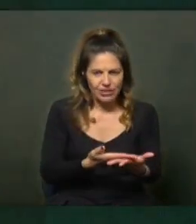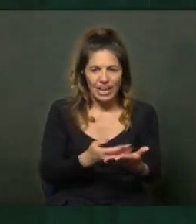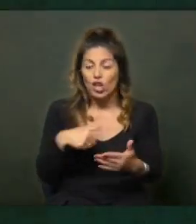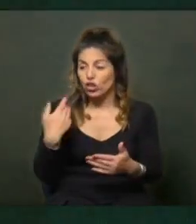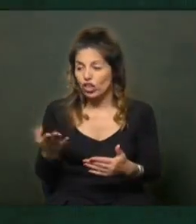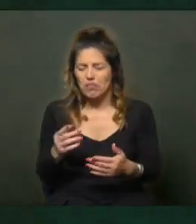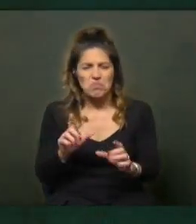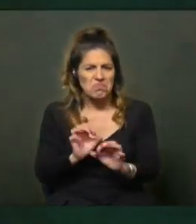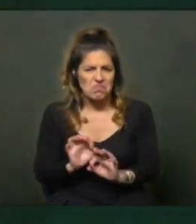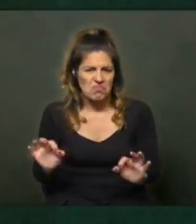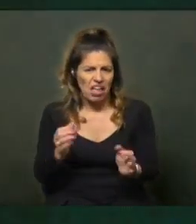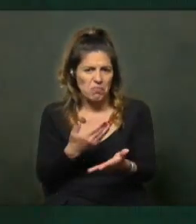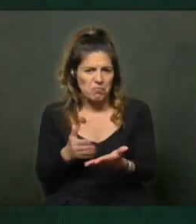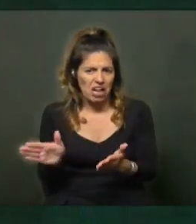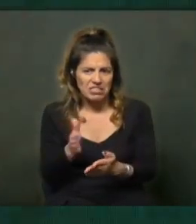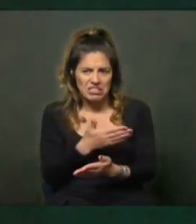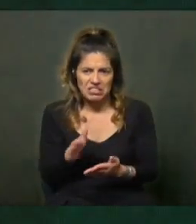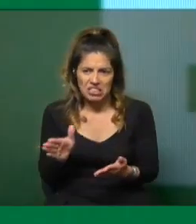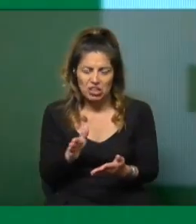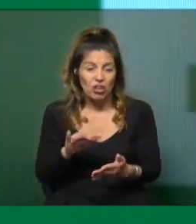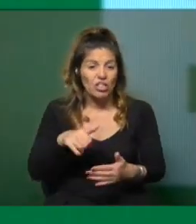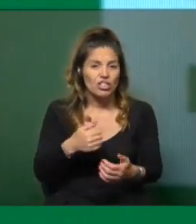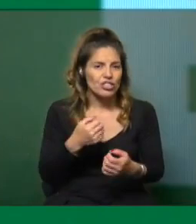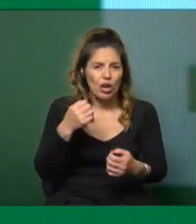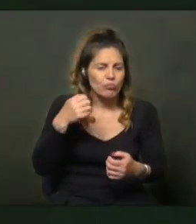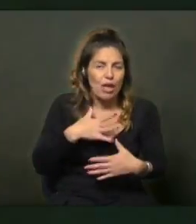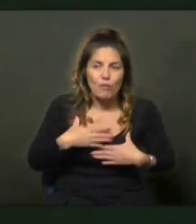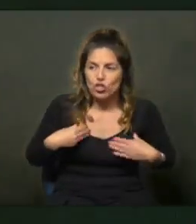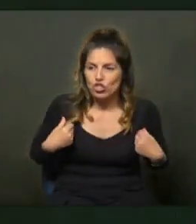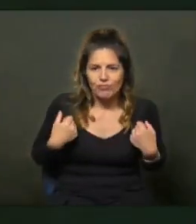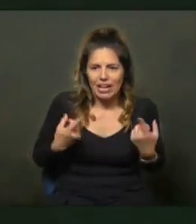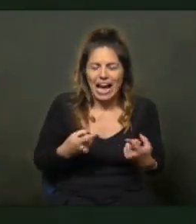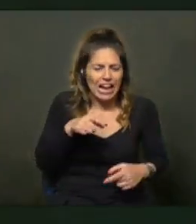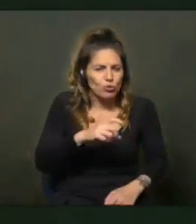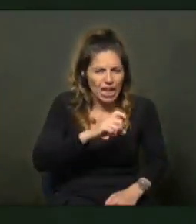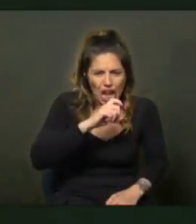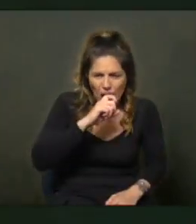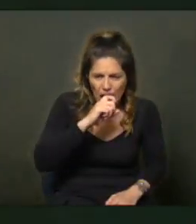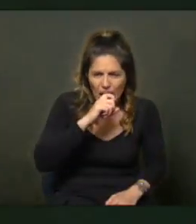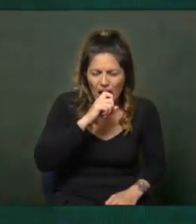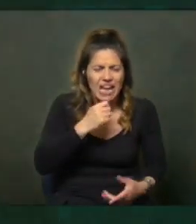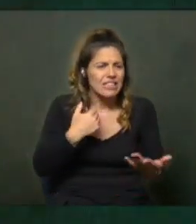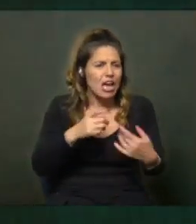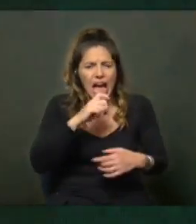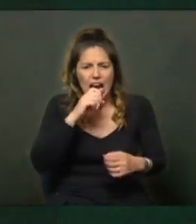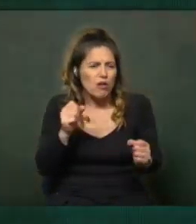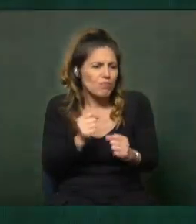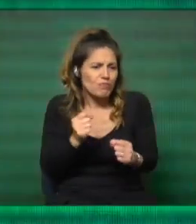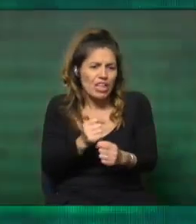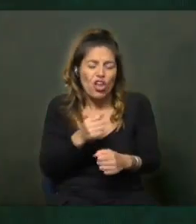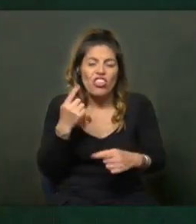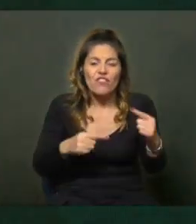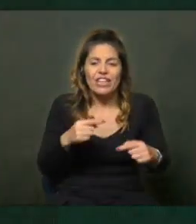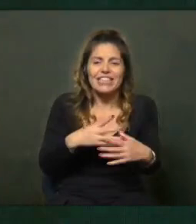otro lado no había nada de eso lo que había ya era una emoción que estaba instalada es decir bueno acá lo que hay es un enojo Eh bueno que se hablaba bronca miedo diferentes